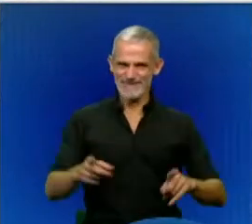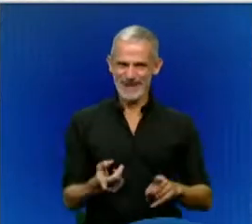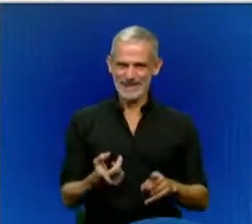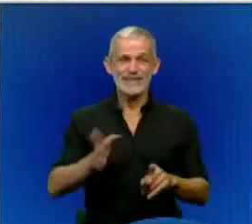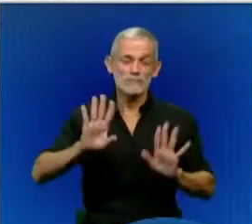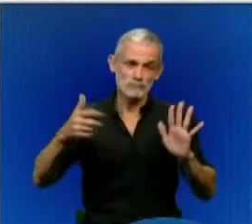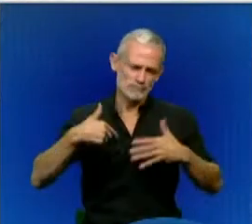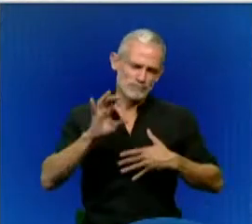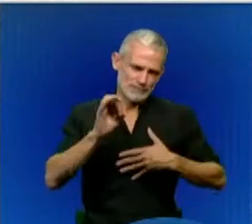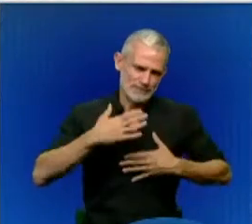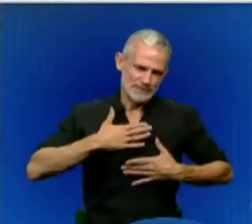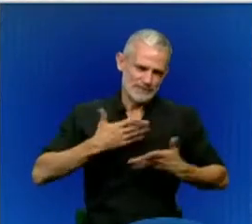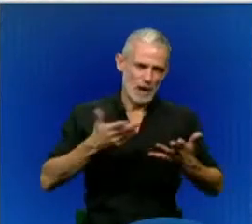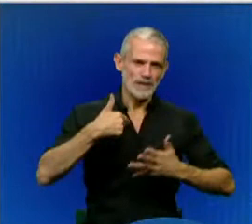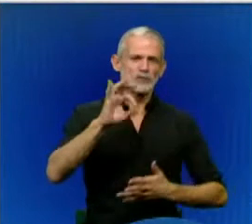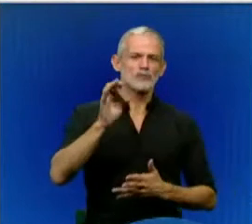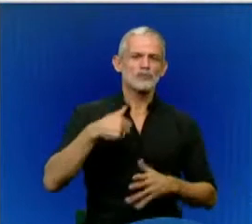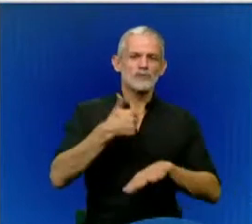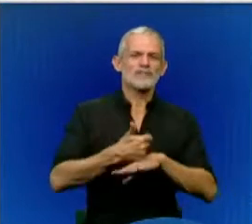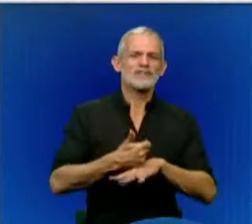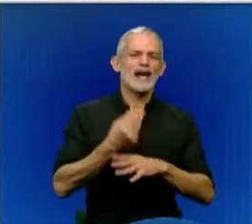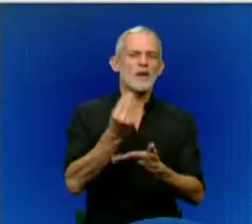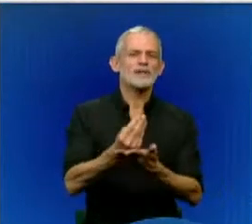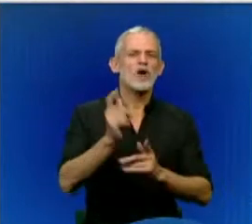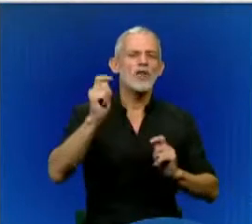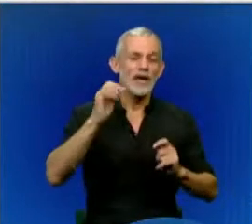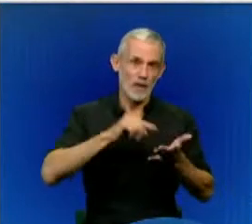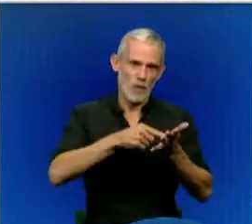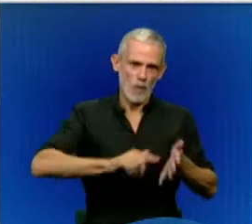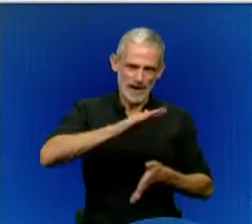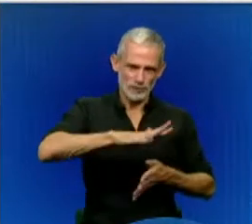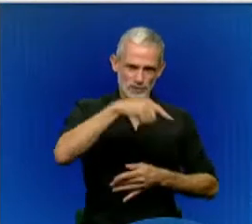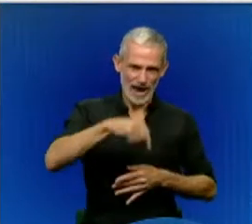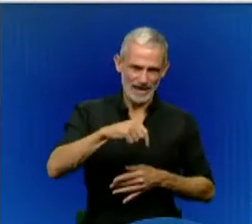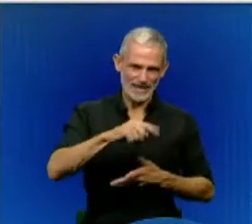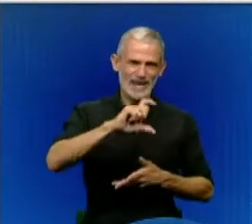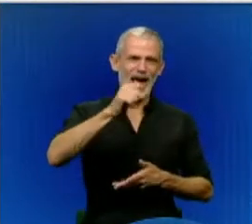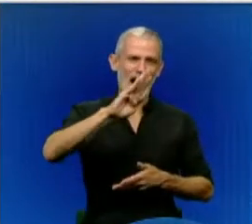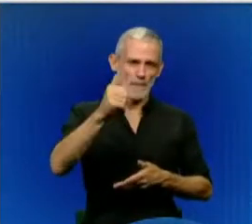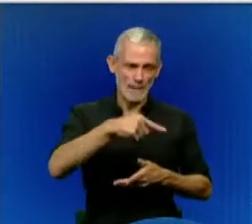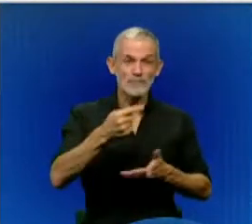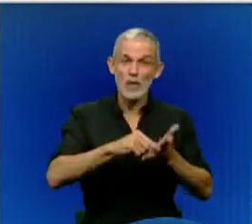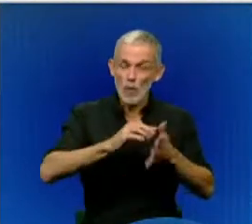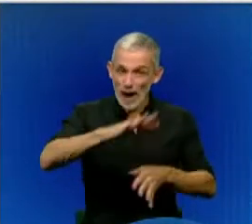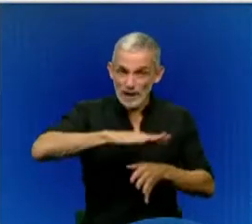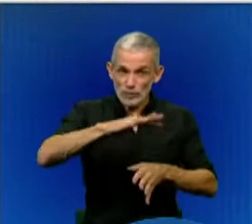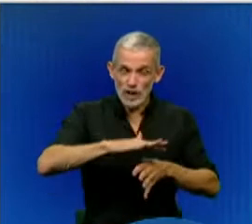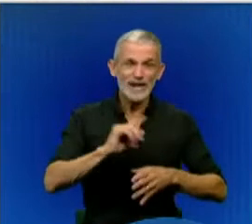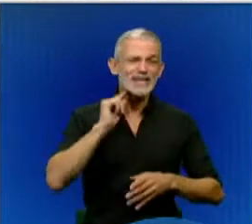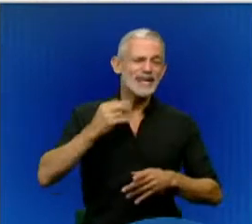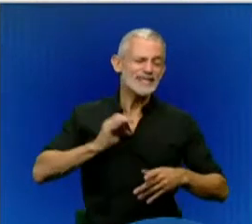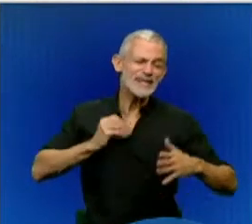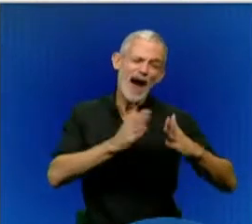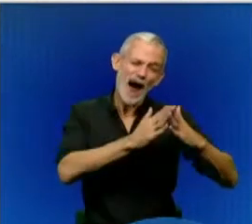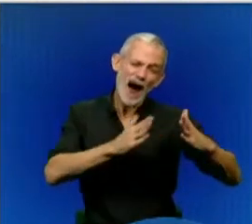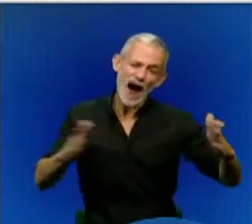Yo, saben ustedes que estoy aquí sentada en representación de la Ciudad de Buenos Aires y la verdad es que la Ciudad de Buenos Aires en 13 años que